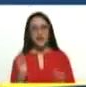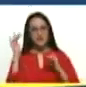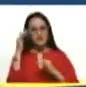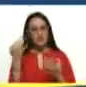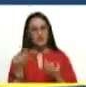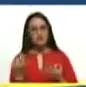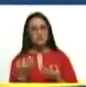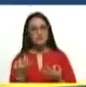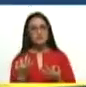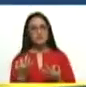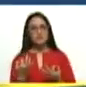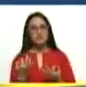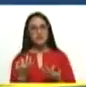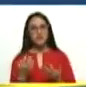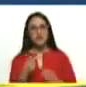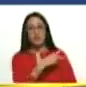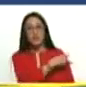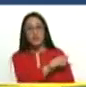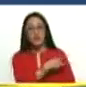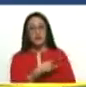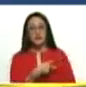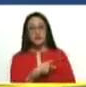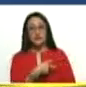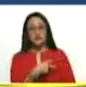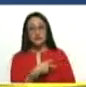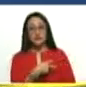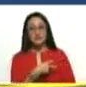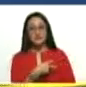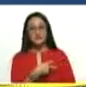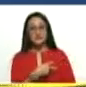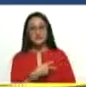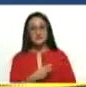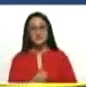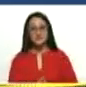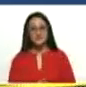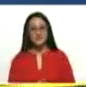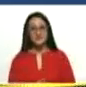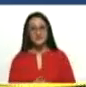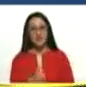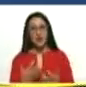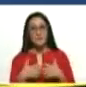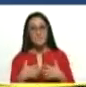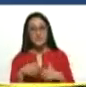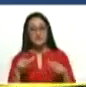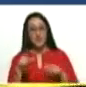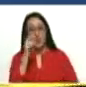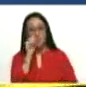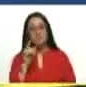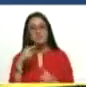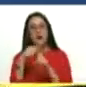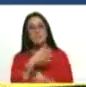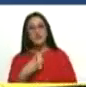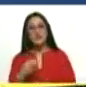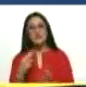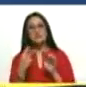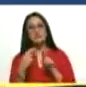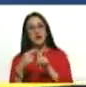día en nuestra delegación tenemos los empresarios y también presidentes y